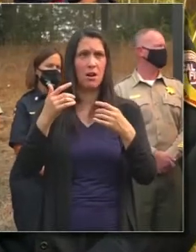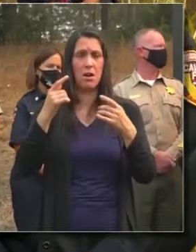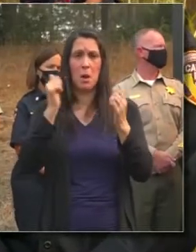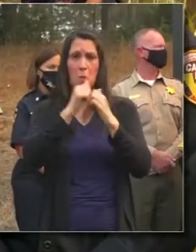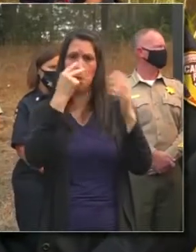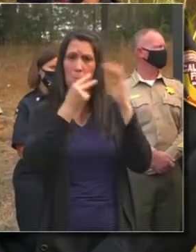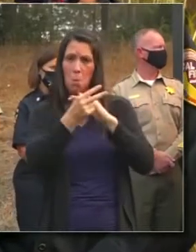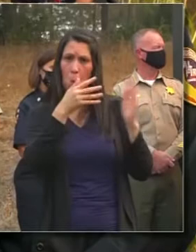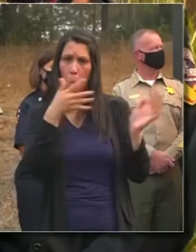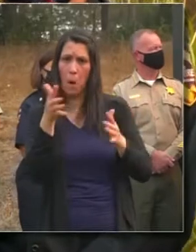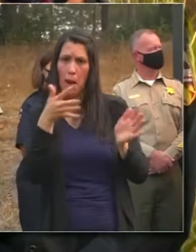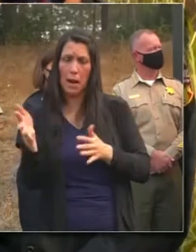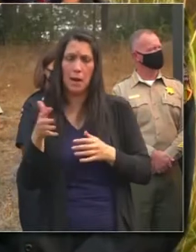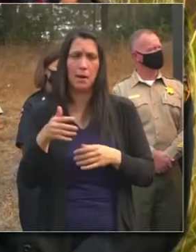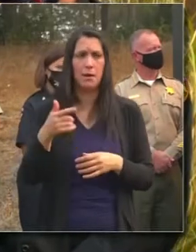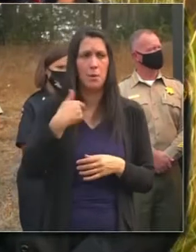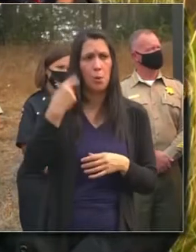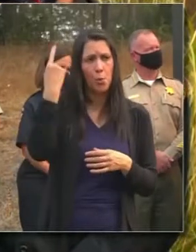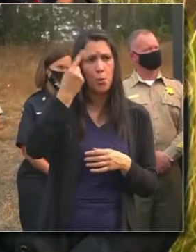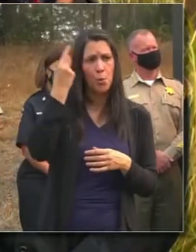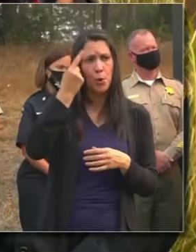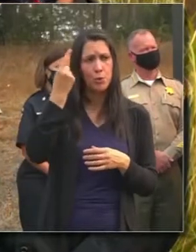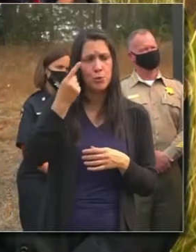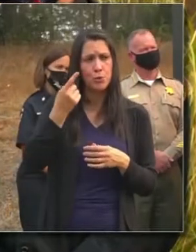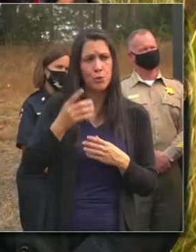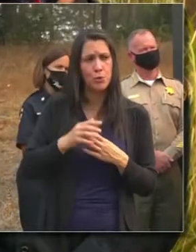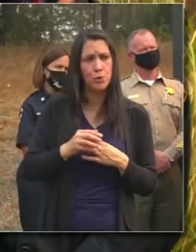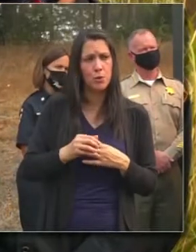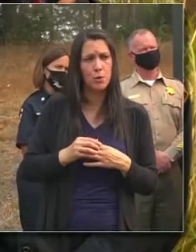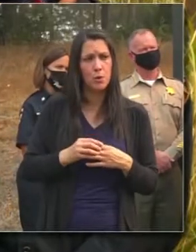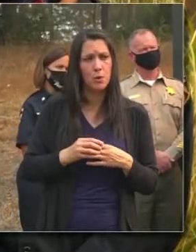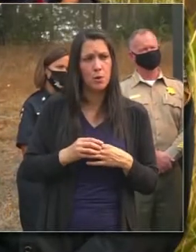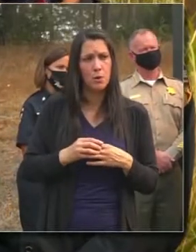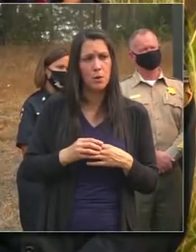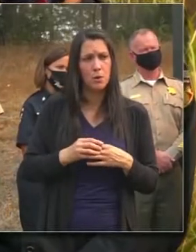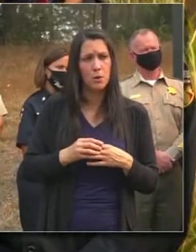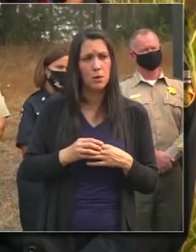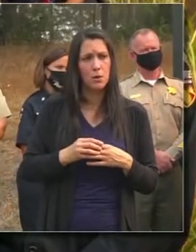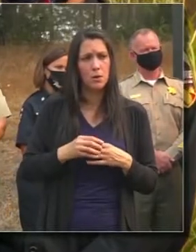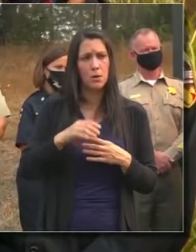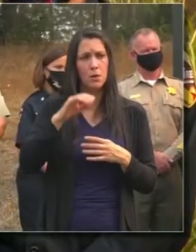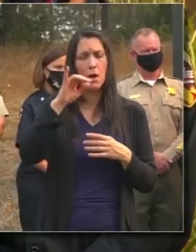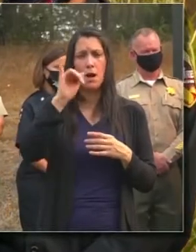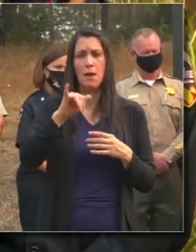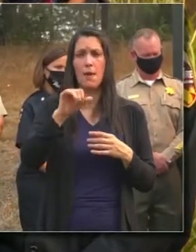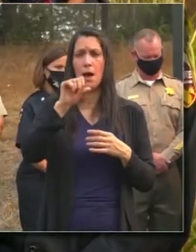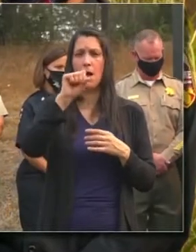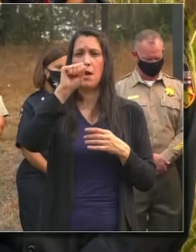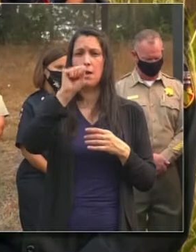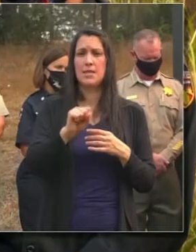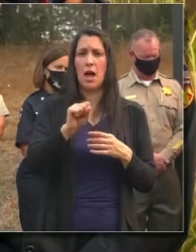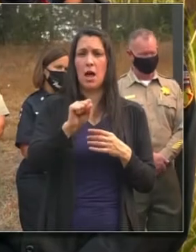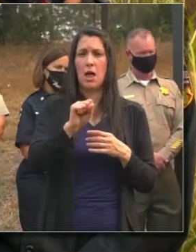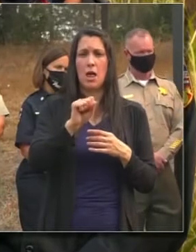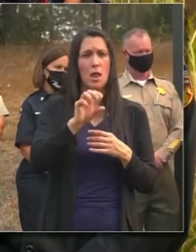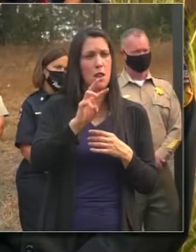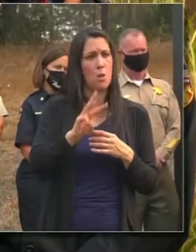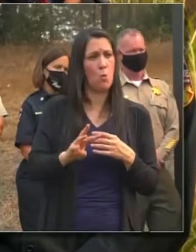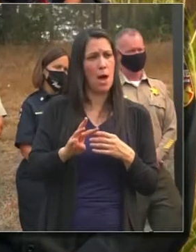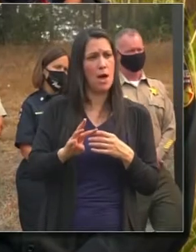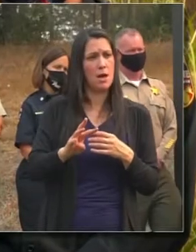han mejorado los vientos desde que empezaron estos incendios cómo ve usted esa situación